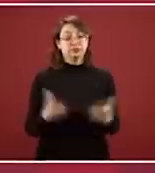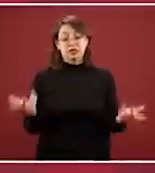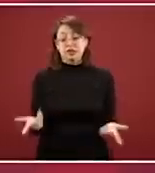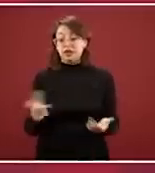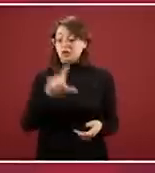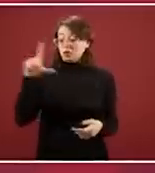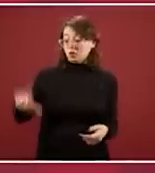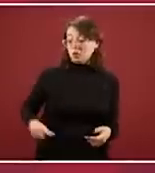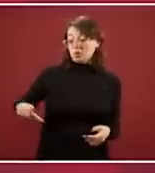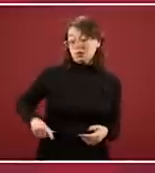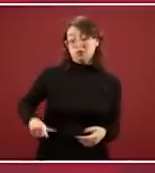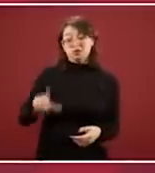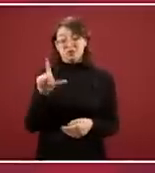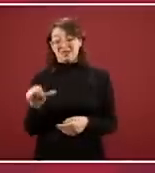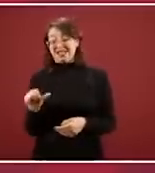significa